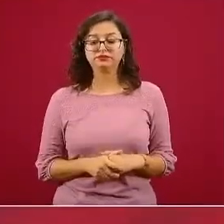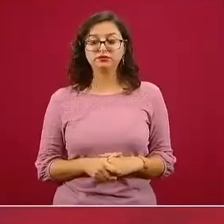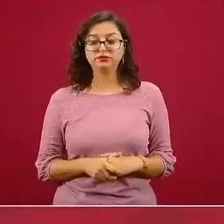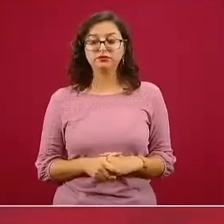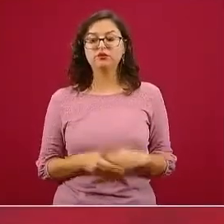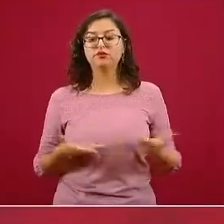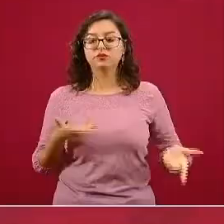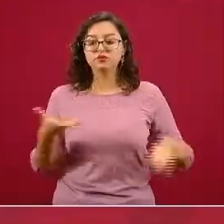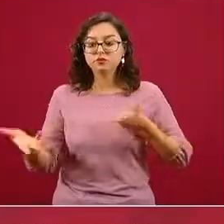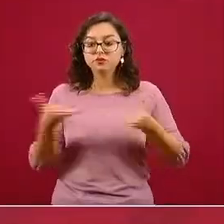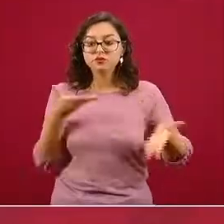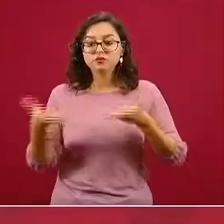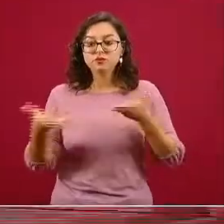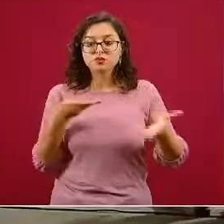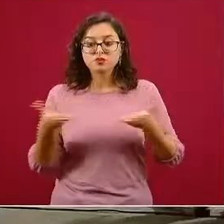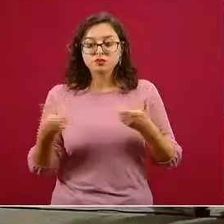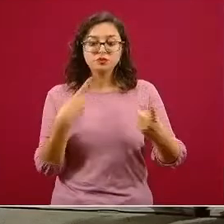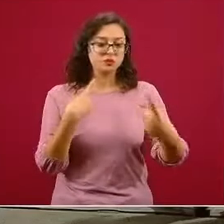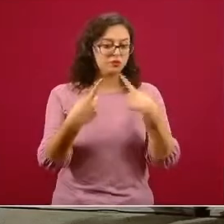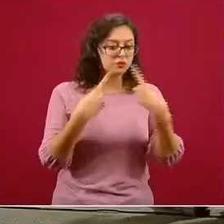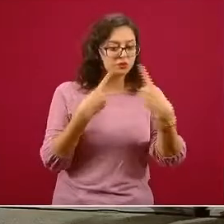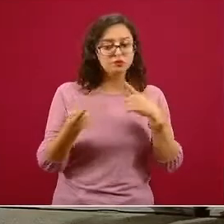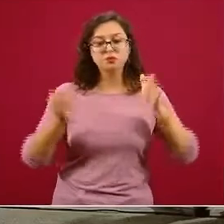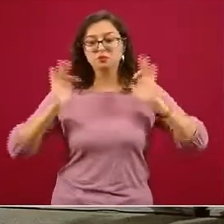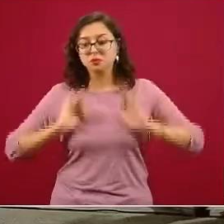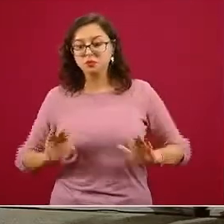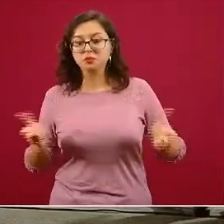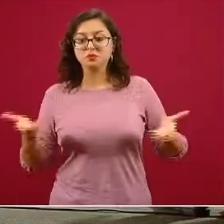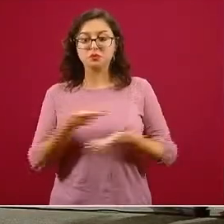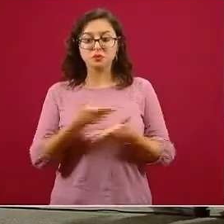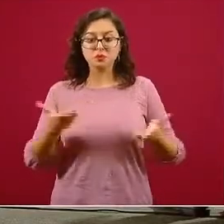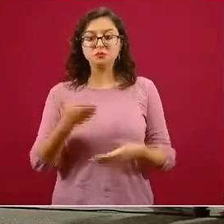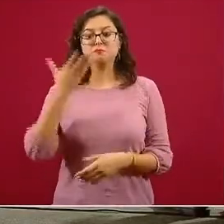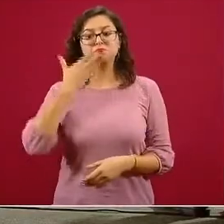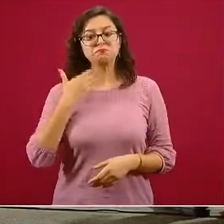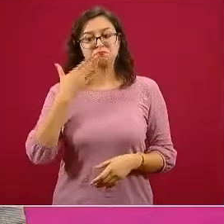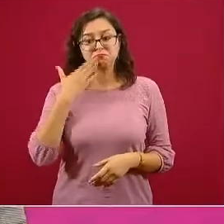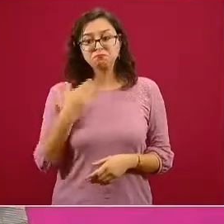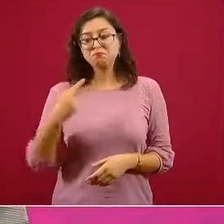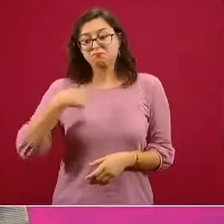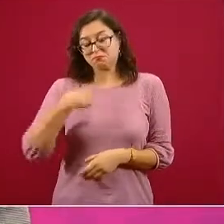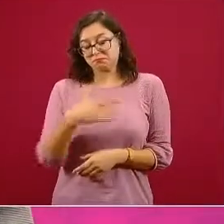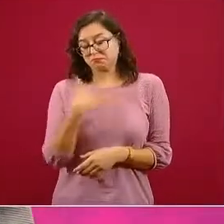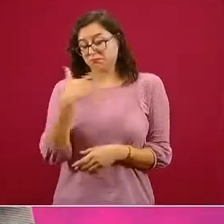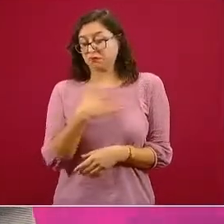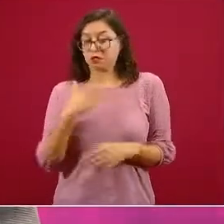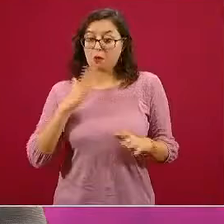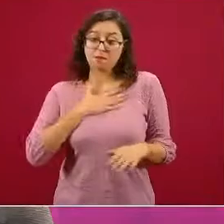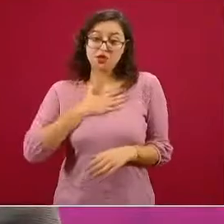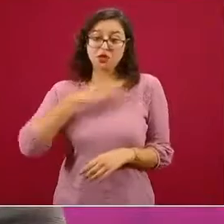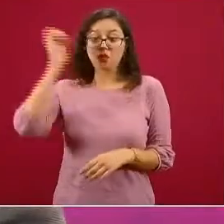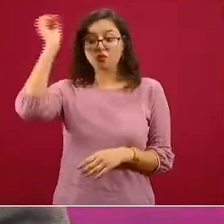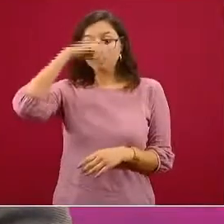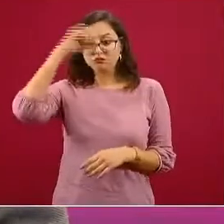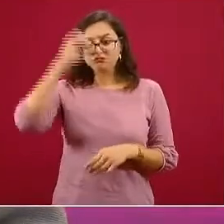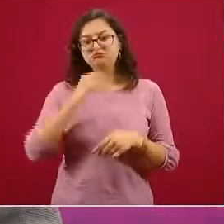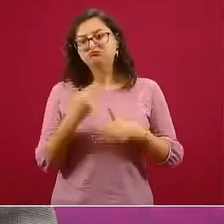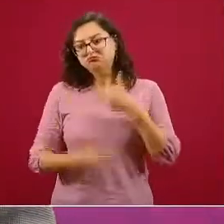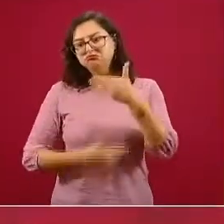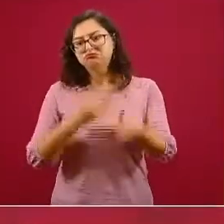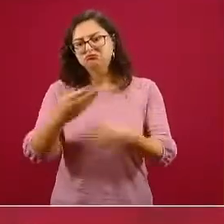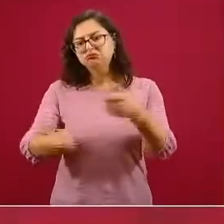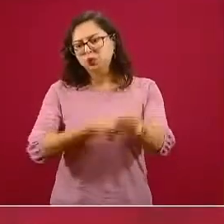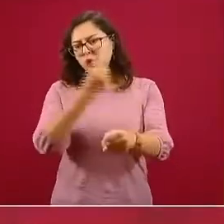Y el diálogo ha sido tan fluido, tan armónico, tan amable, que considero, es una opinión personal, que puede haber